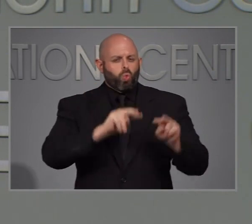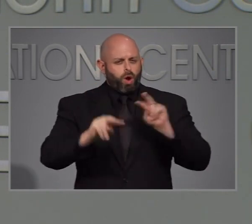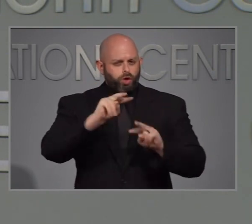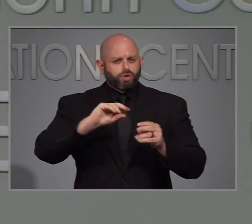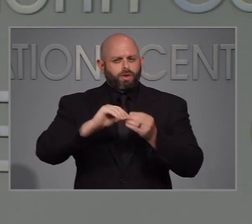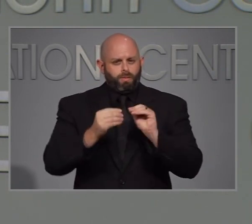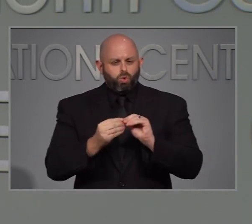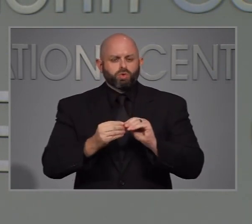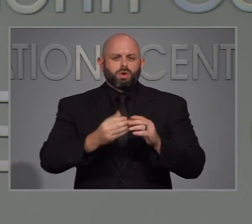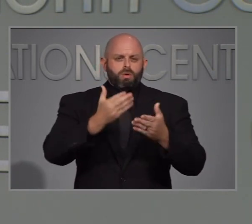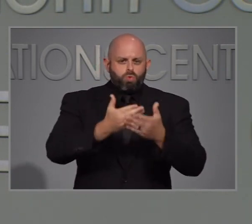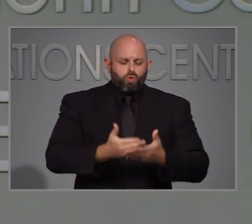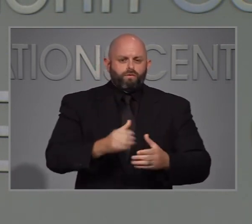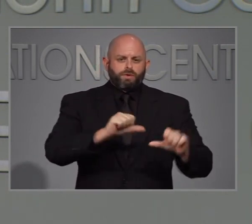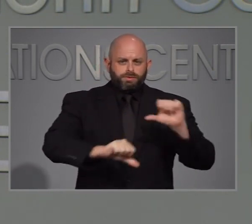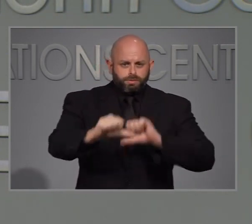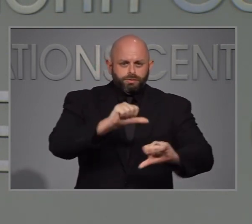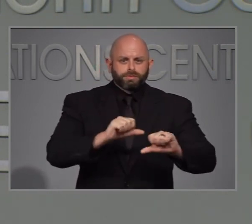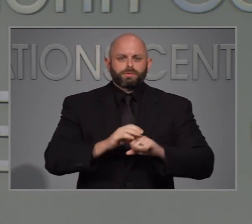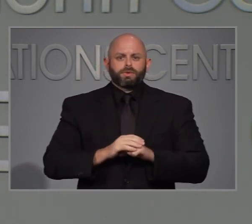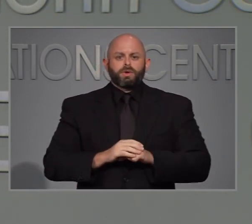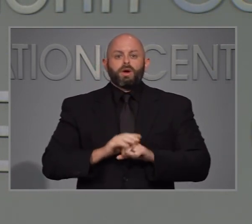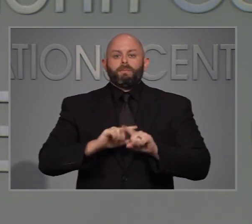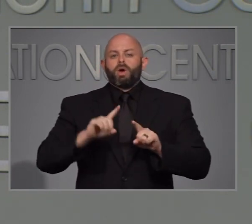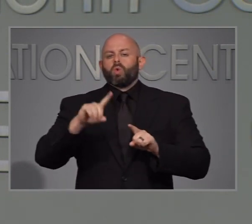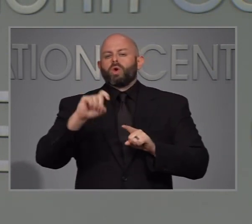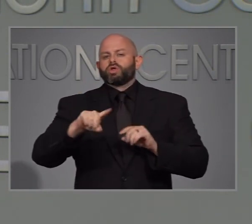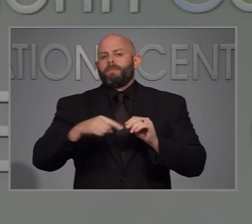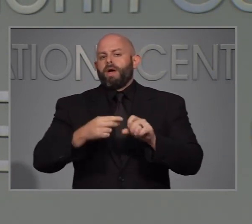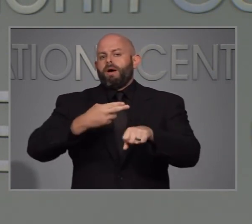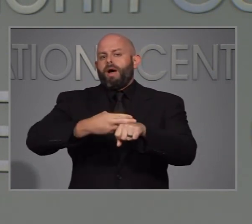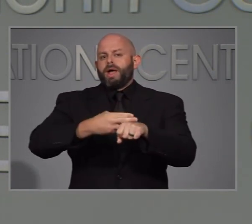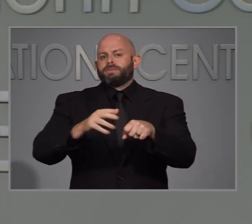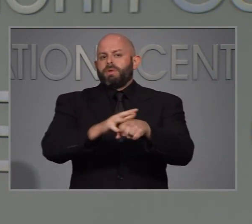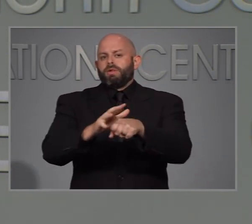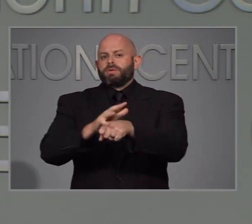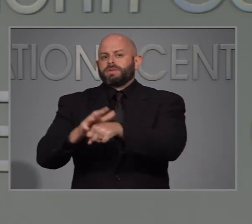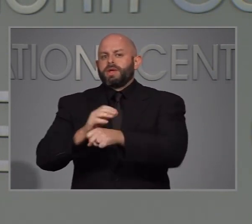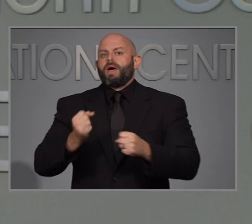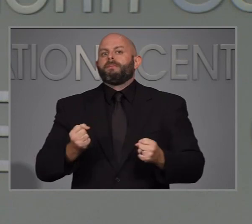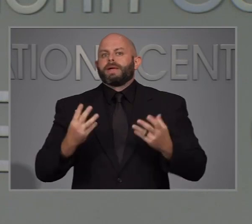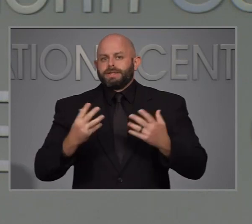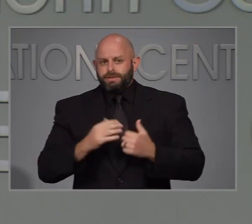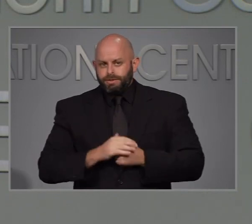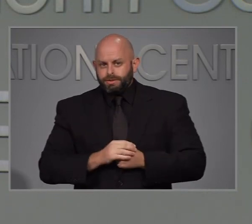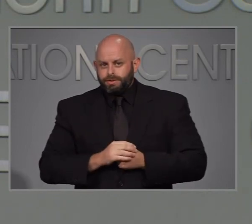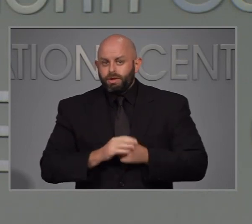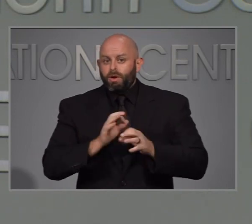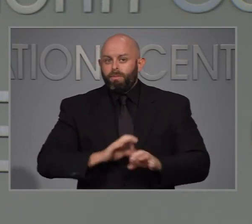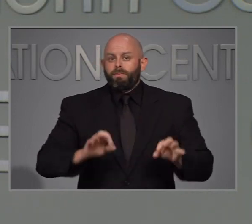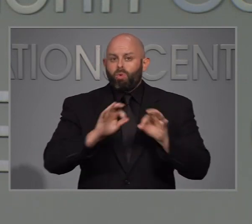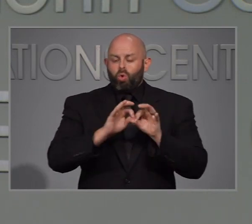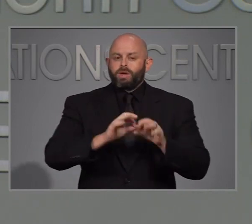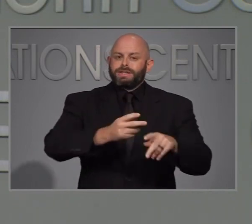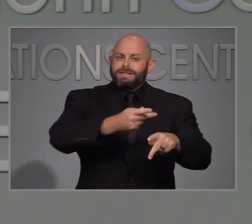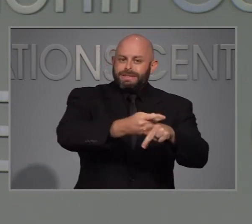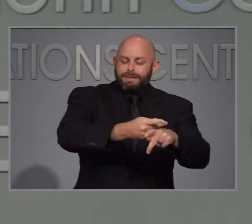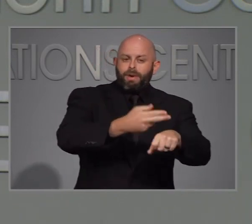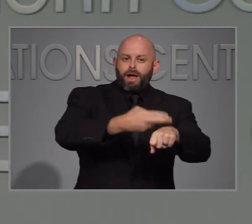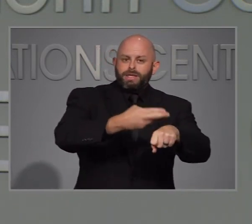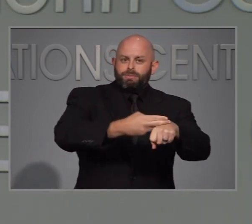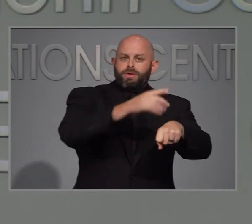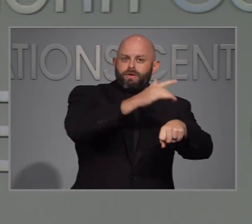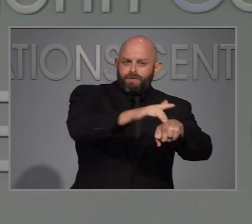las tendencias, no nada más una sola, aislada. Pero mi pregunta es sobre las hospitalizaciones. ¿Qué